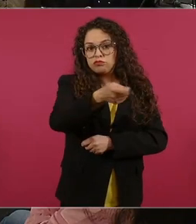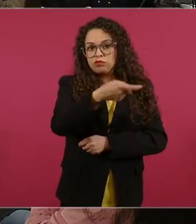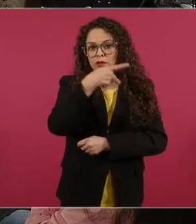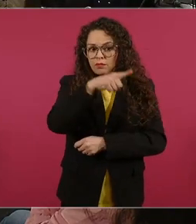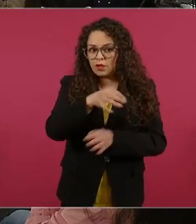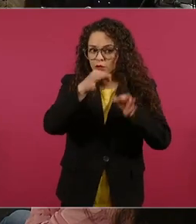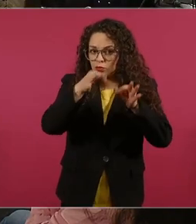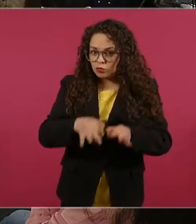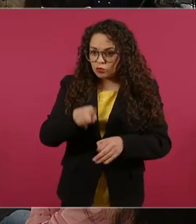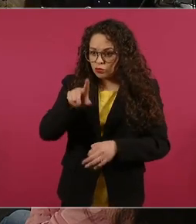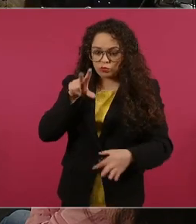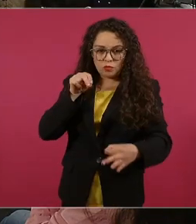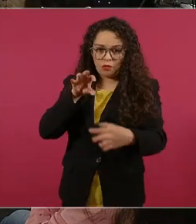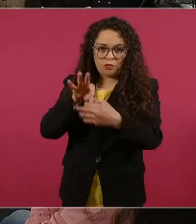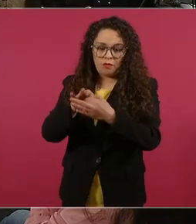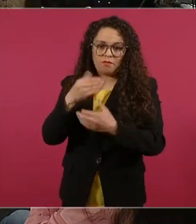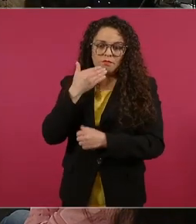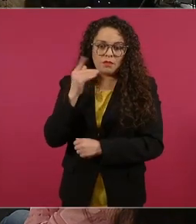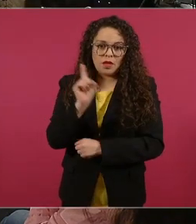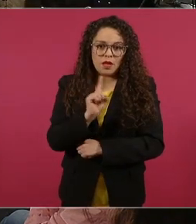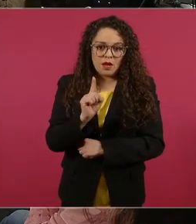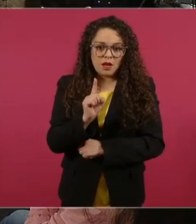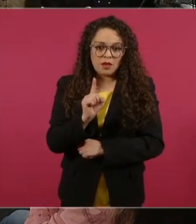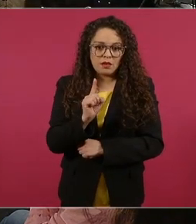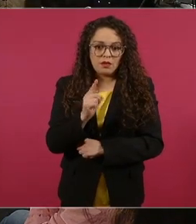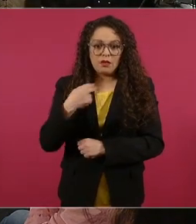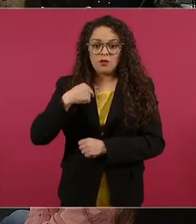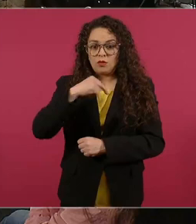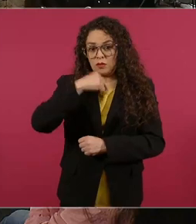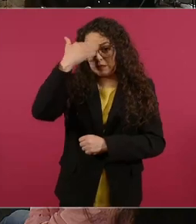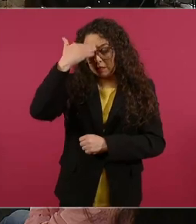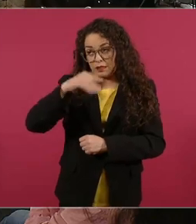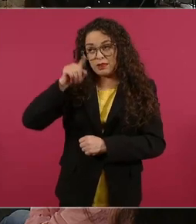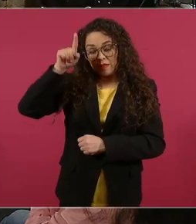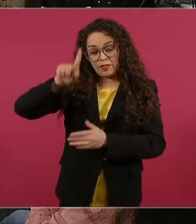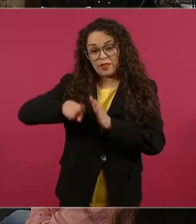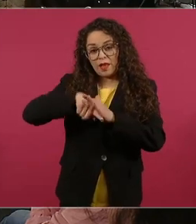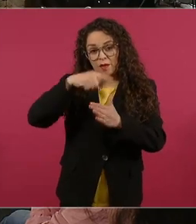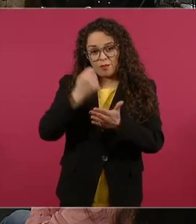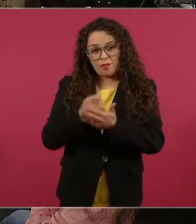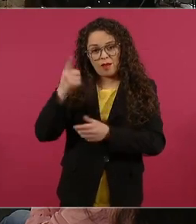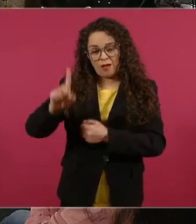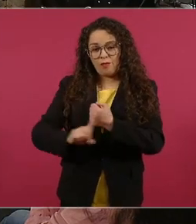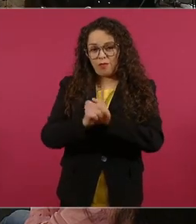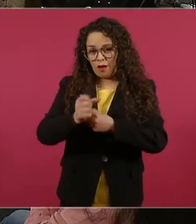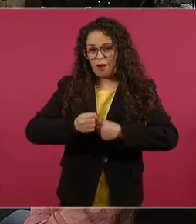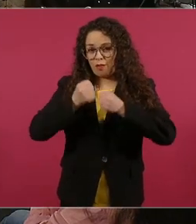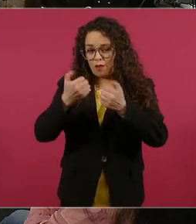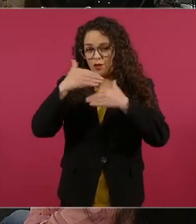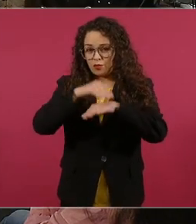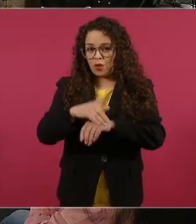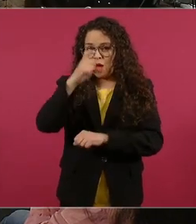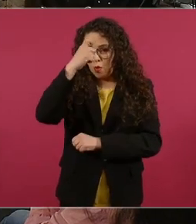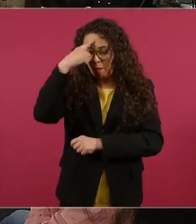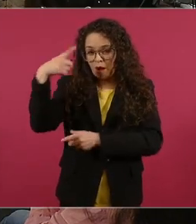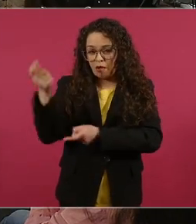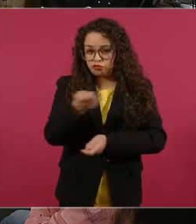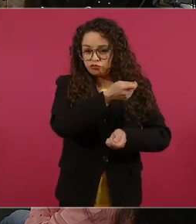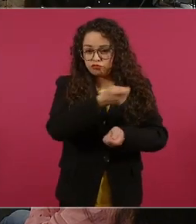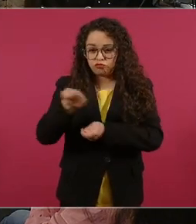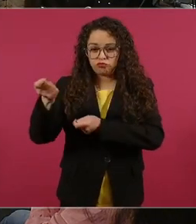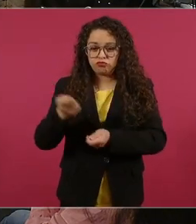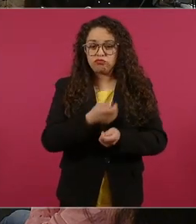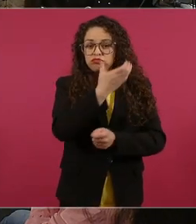tema del agua es, bueno, es un tema muy, muy fuerte en Tamaulipas. Ya fue, hubo la